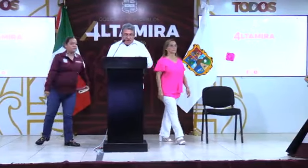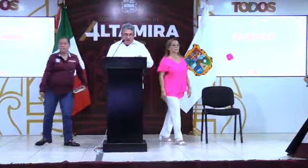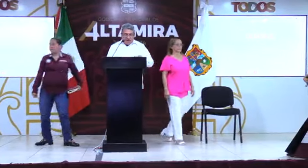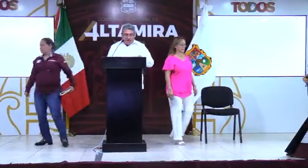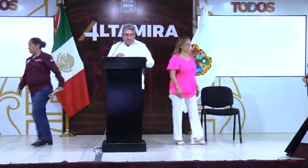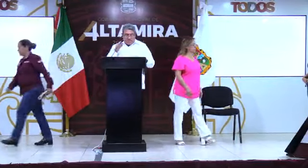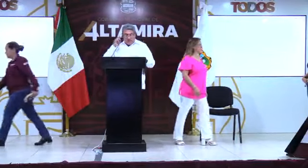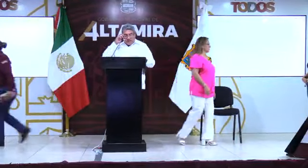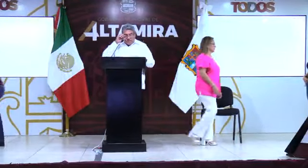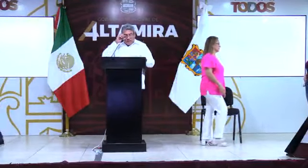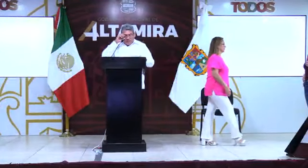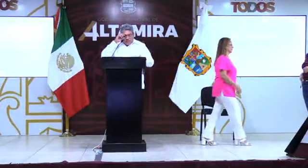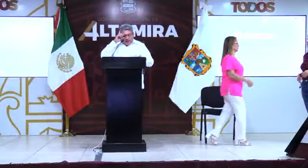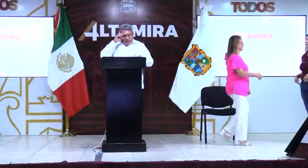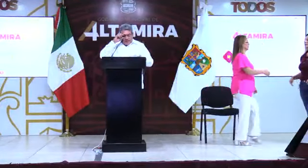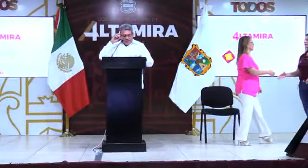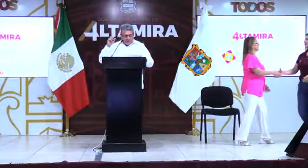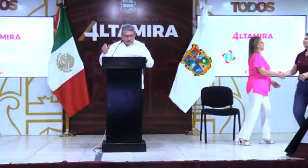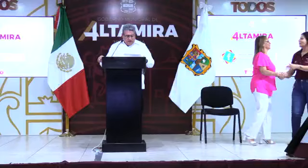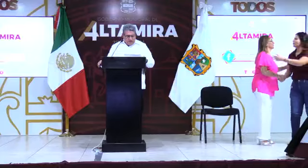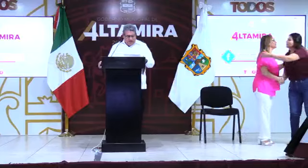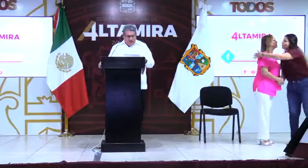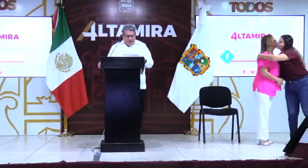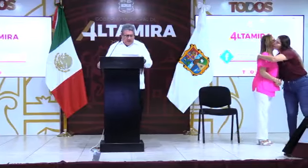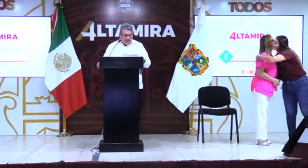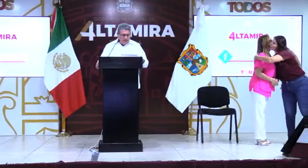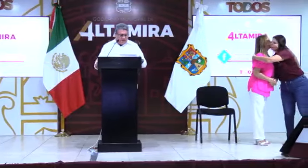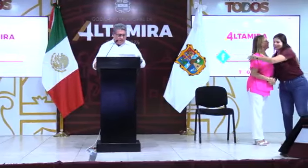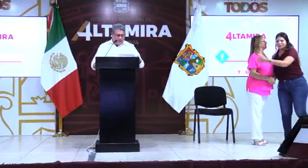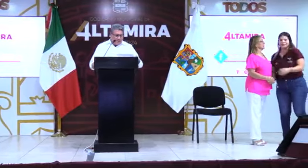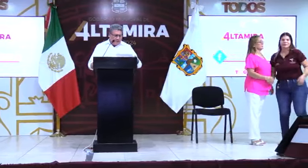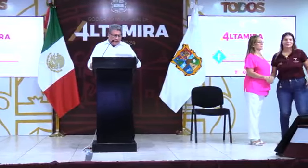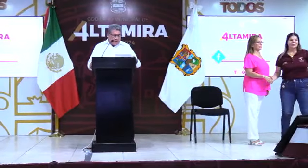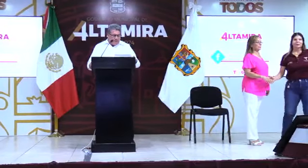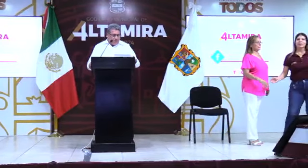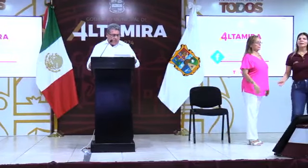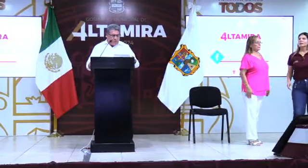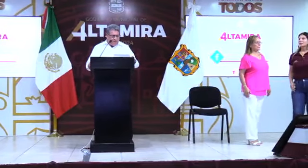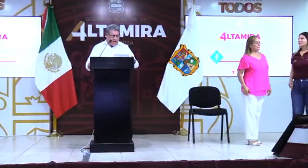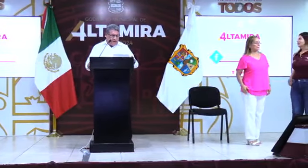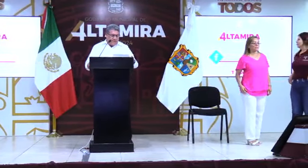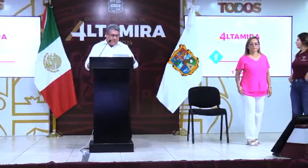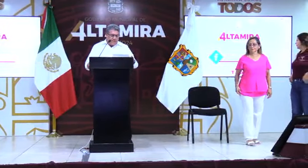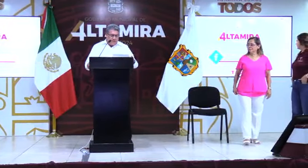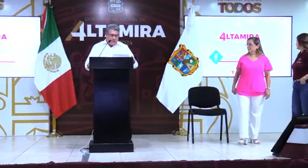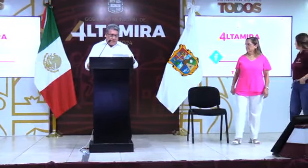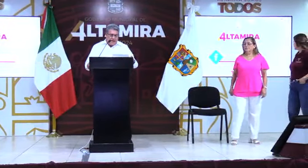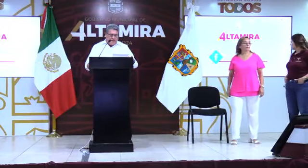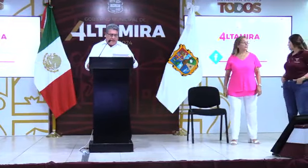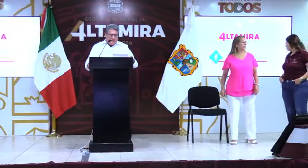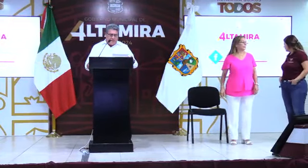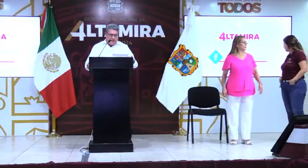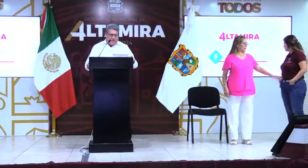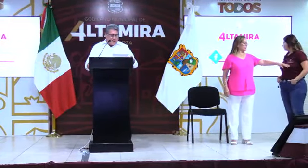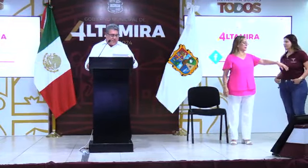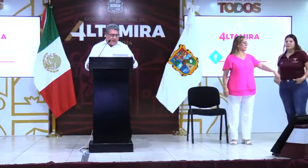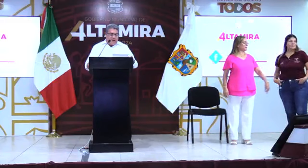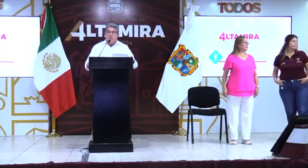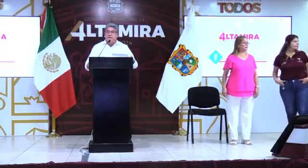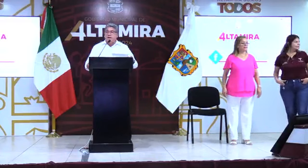Ah, miren, aquí tenemos también dos equipos más, también el equipo de élite de